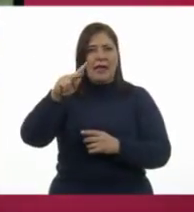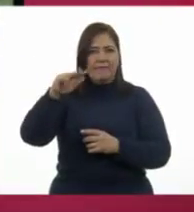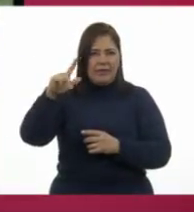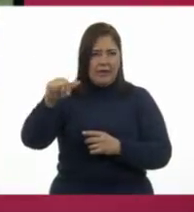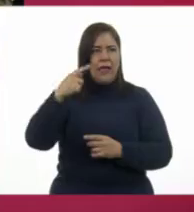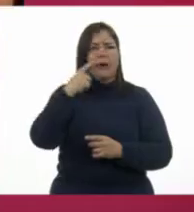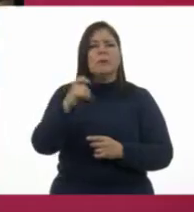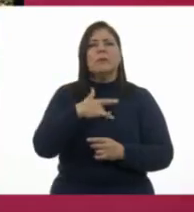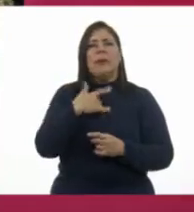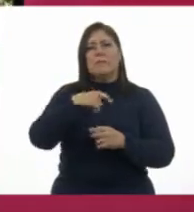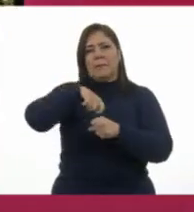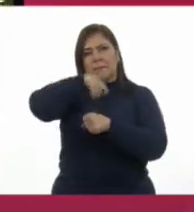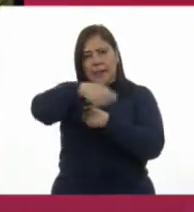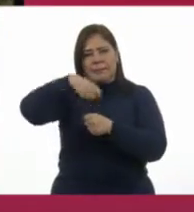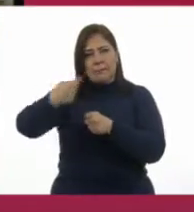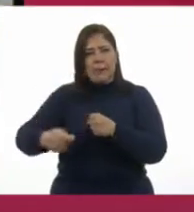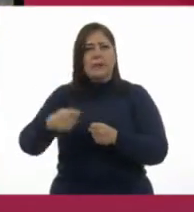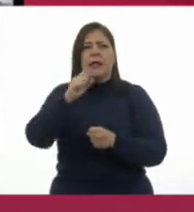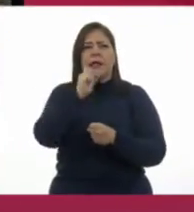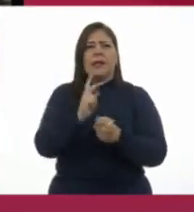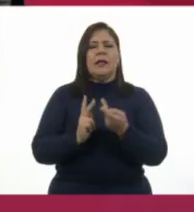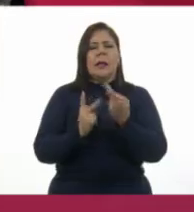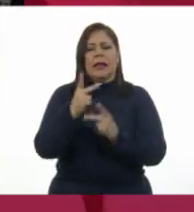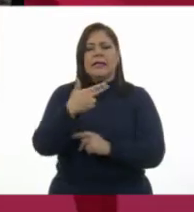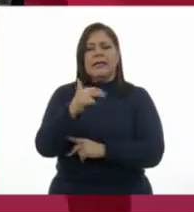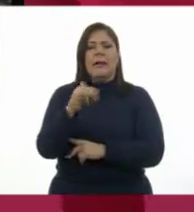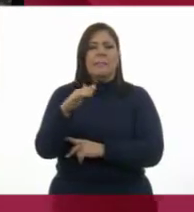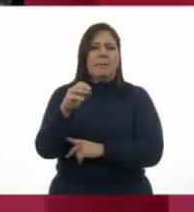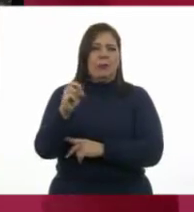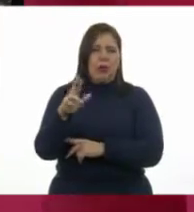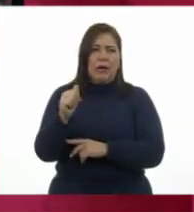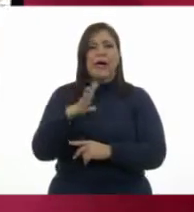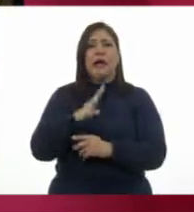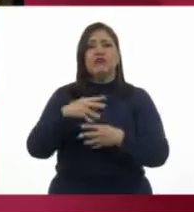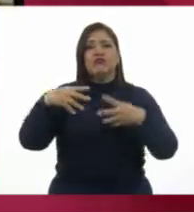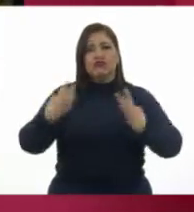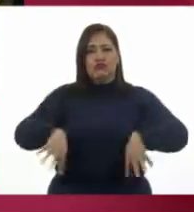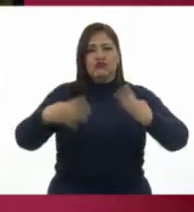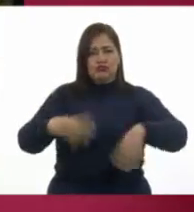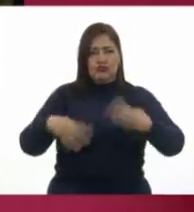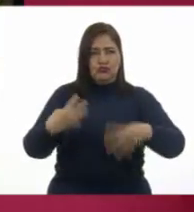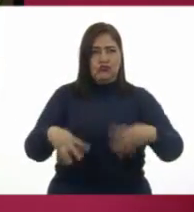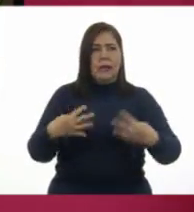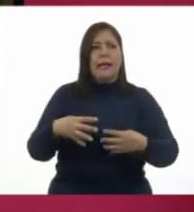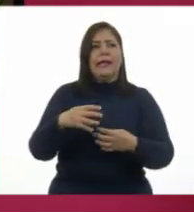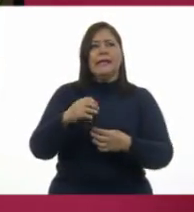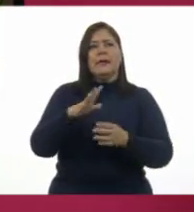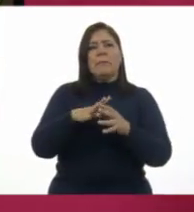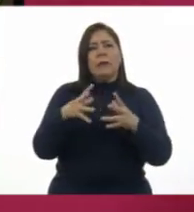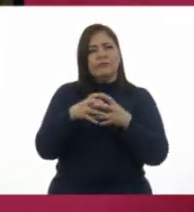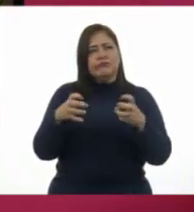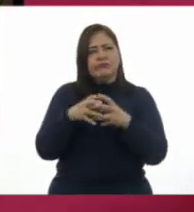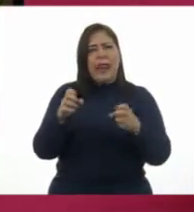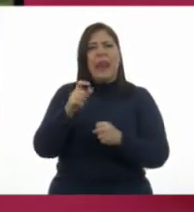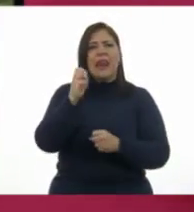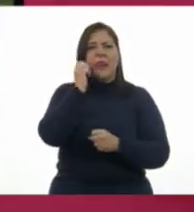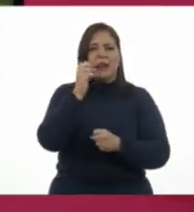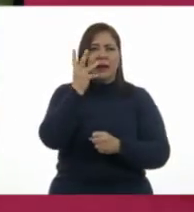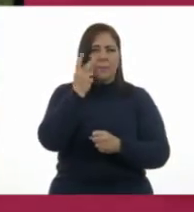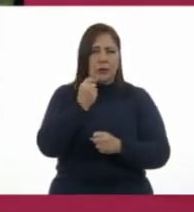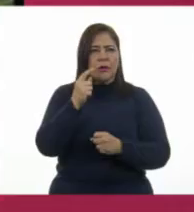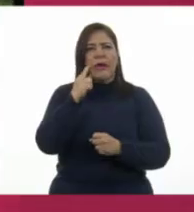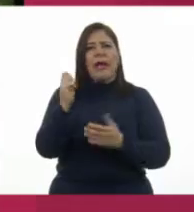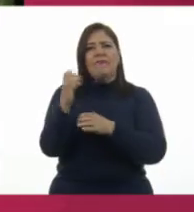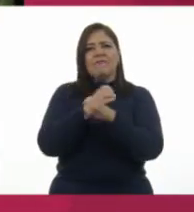plátano, hierba mora, lechuga, zacate, limón,